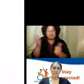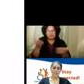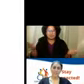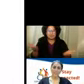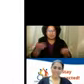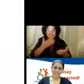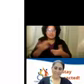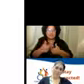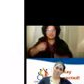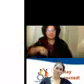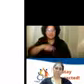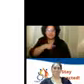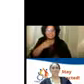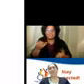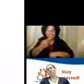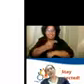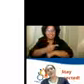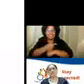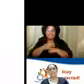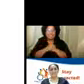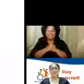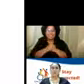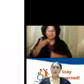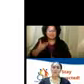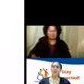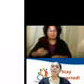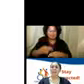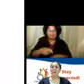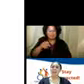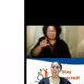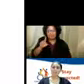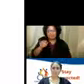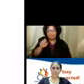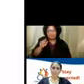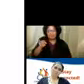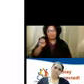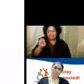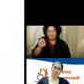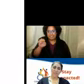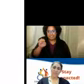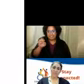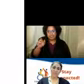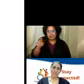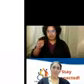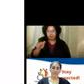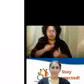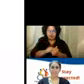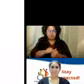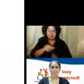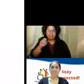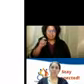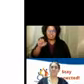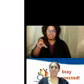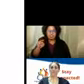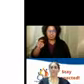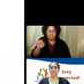Muy buenas tardes a todos y gracias por iniciar nosotros el día de hoy. Mi nombre es Lendy Ruano y yo estoy con la organización Easter